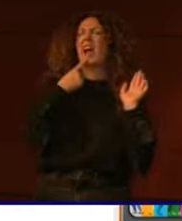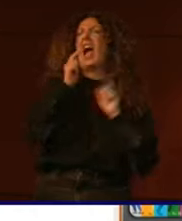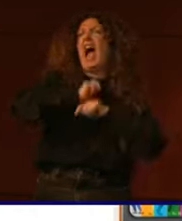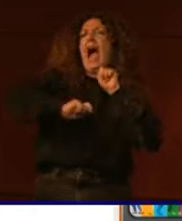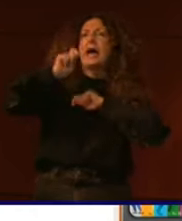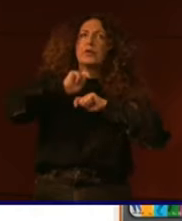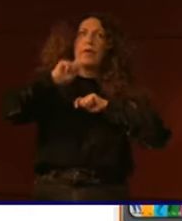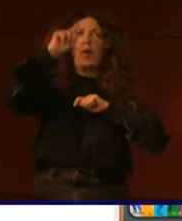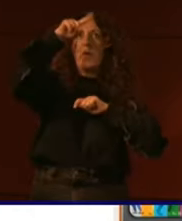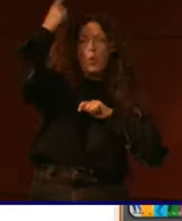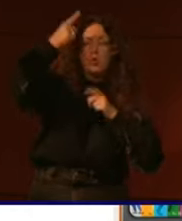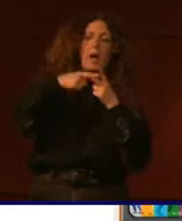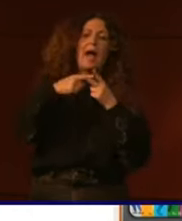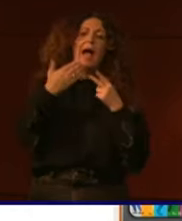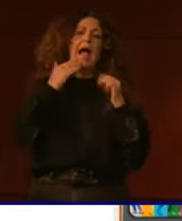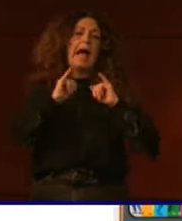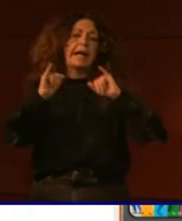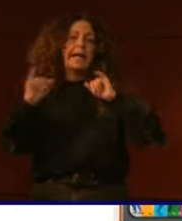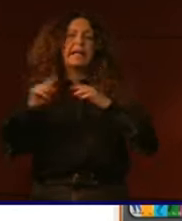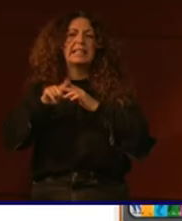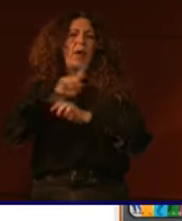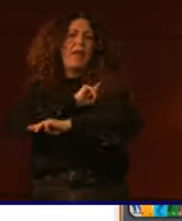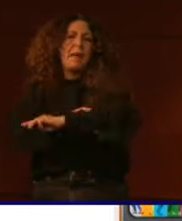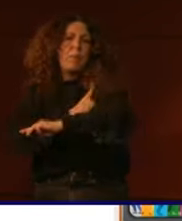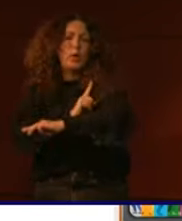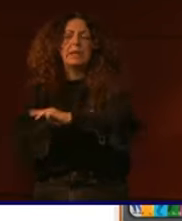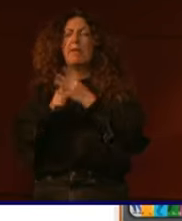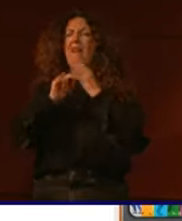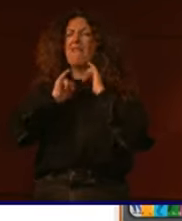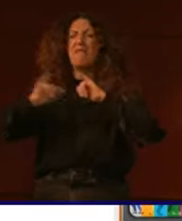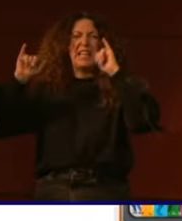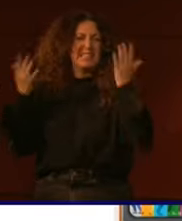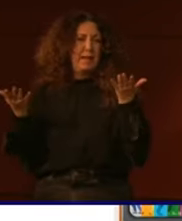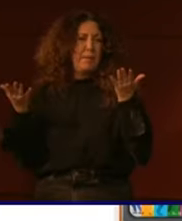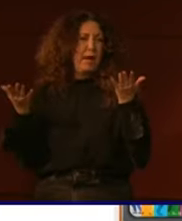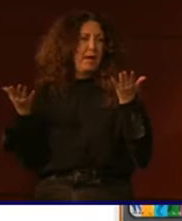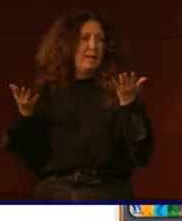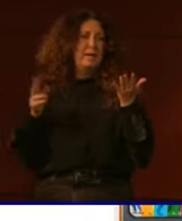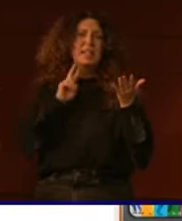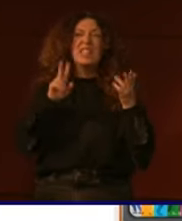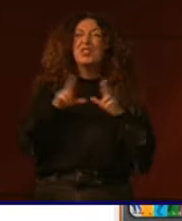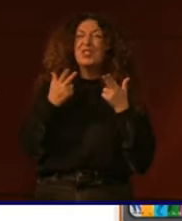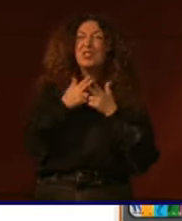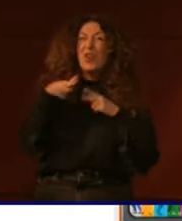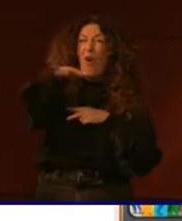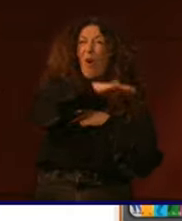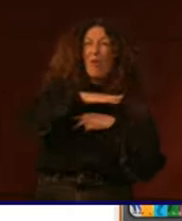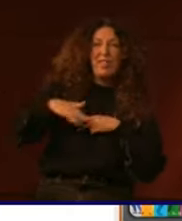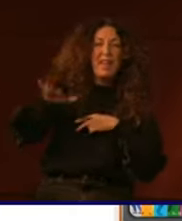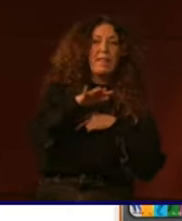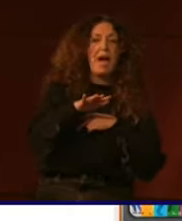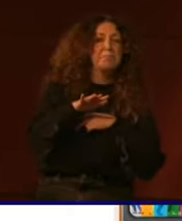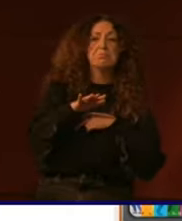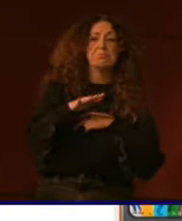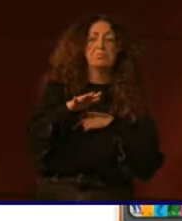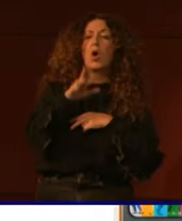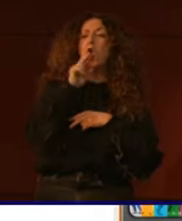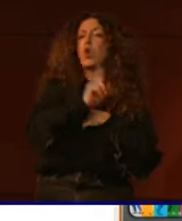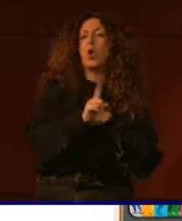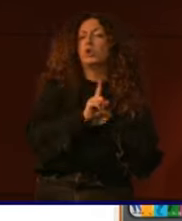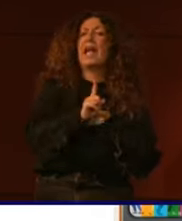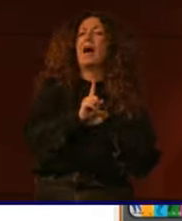asociaciones culturales, recreativas, deportivas, festivas, etcétera. Es decir, esto tenemos una sociedad que no se habla de esto, pero